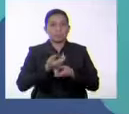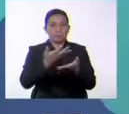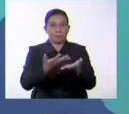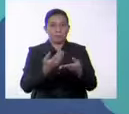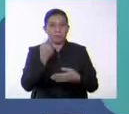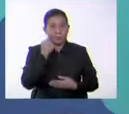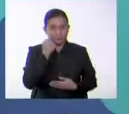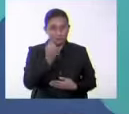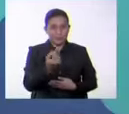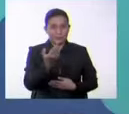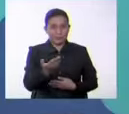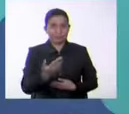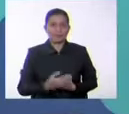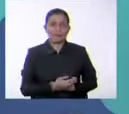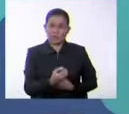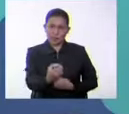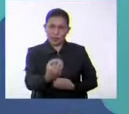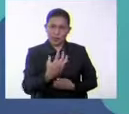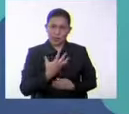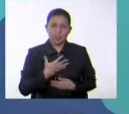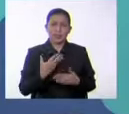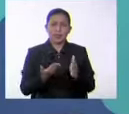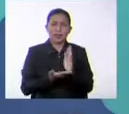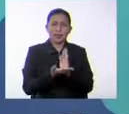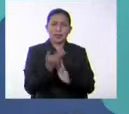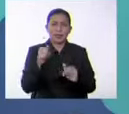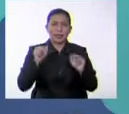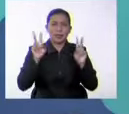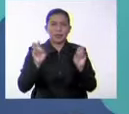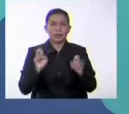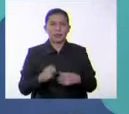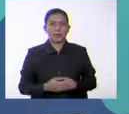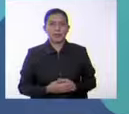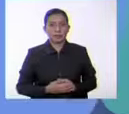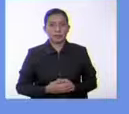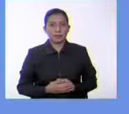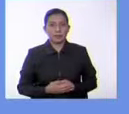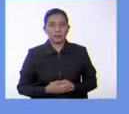para que nos cuente y nos desarrolle más esta temática.